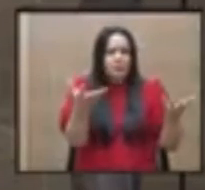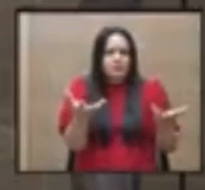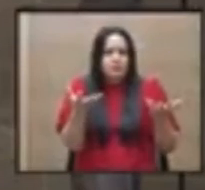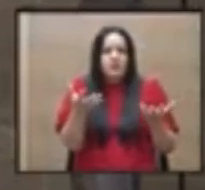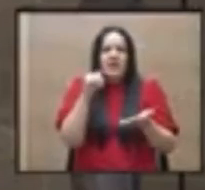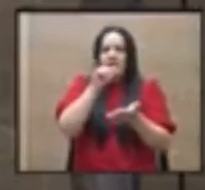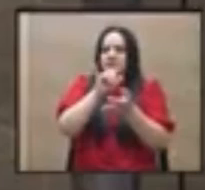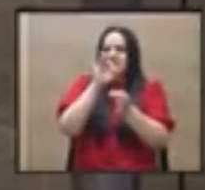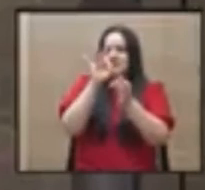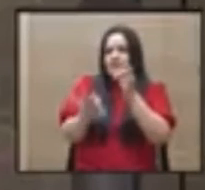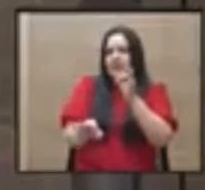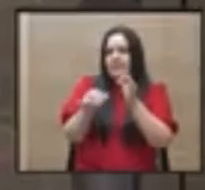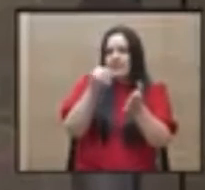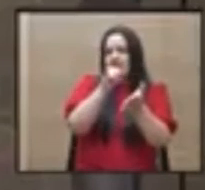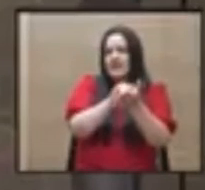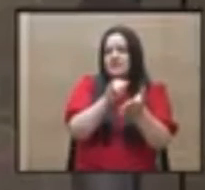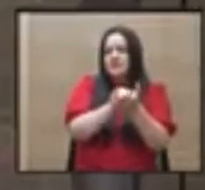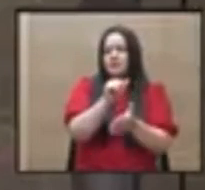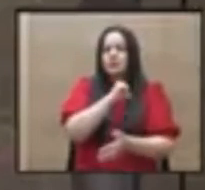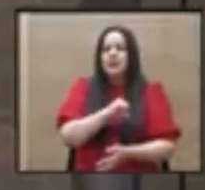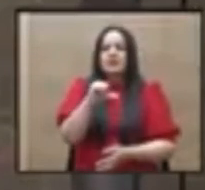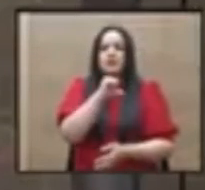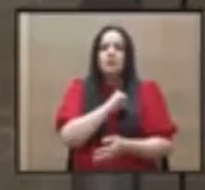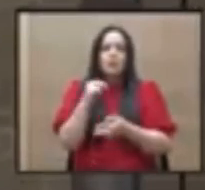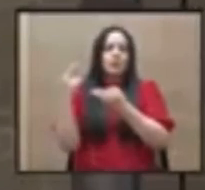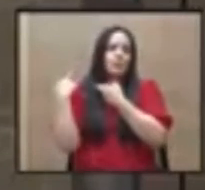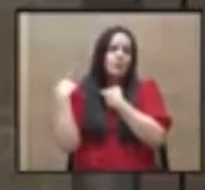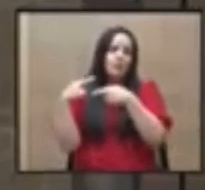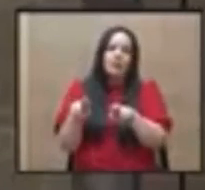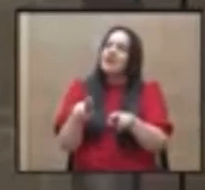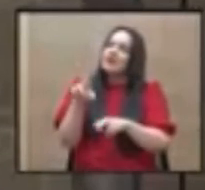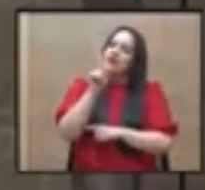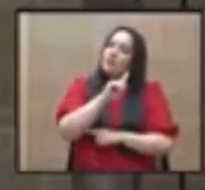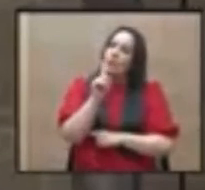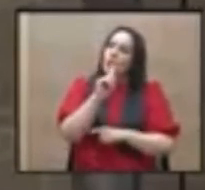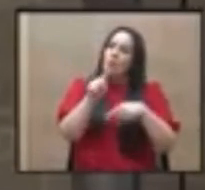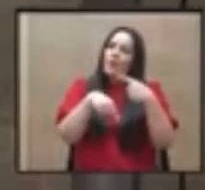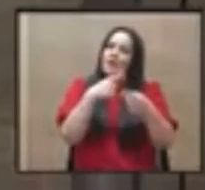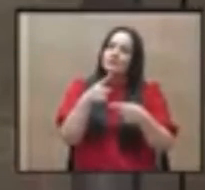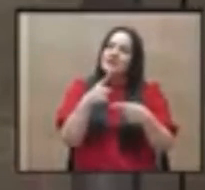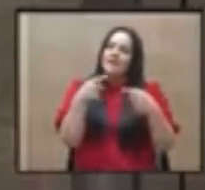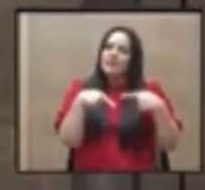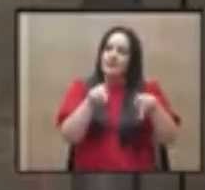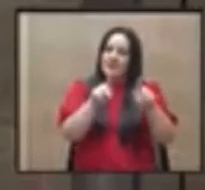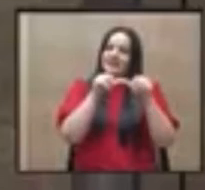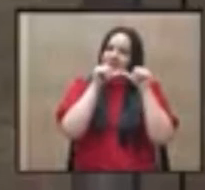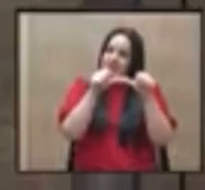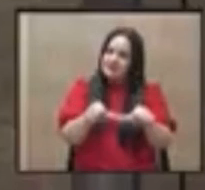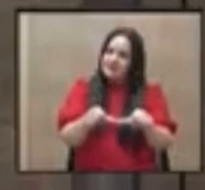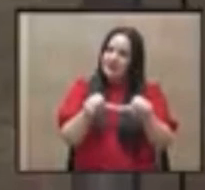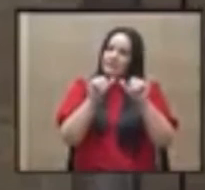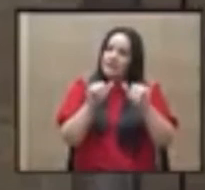es una actitud irresponsable y que no vamos a permitir que se siga manteniendo.